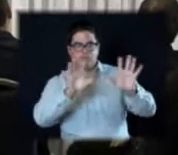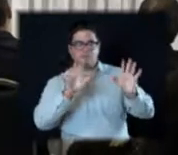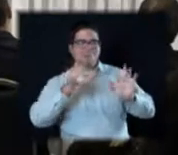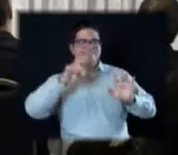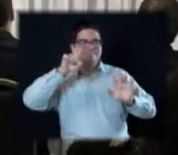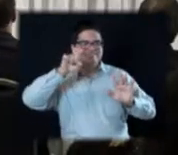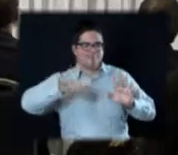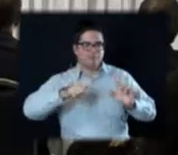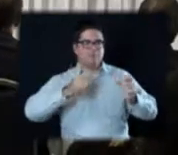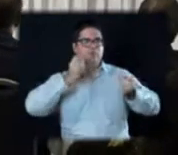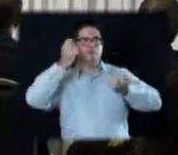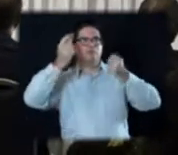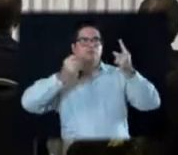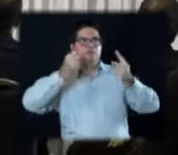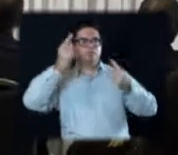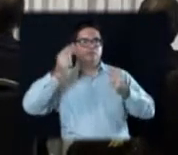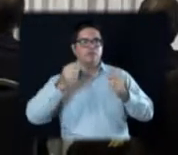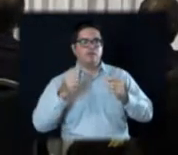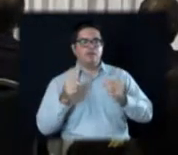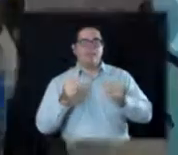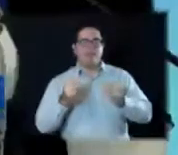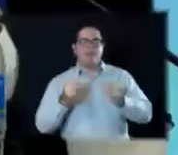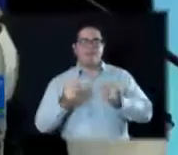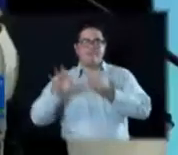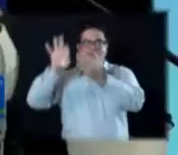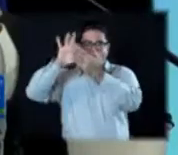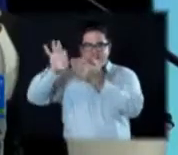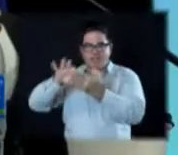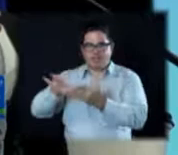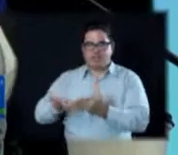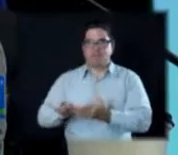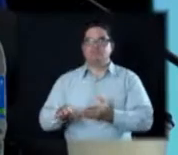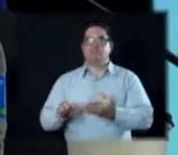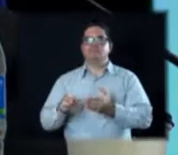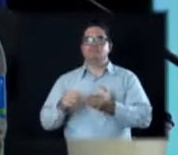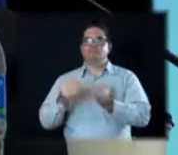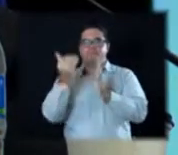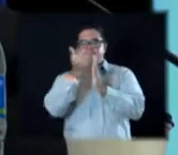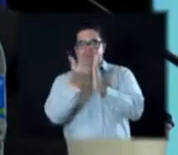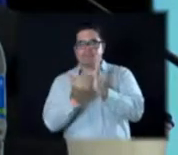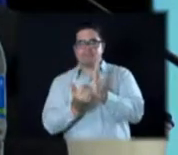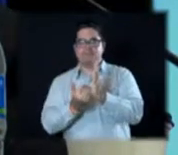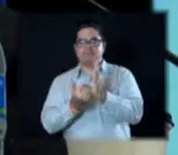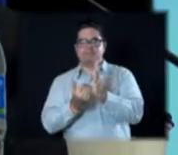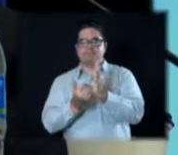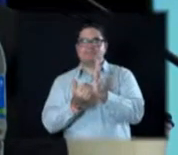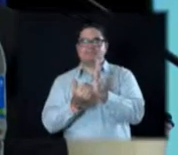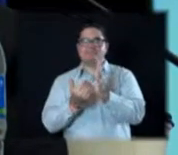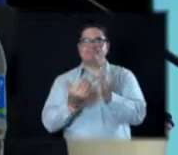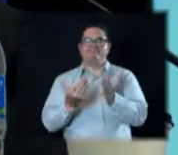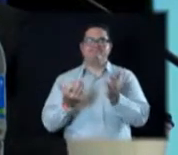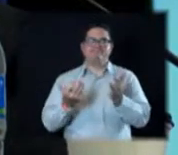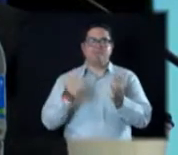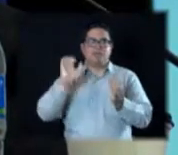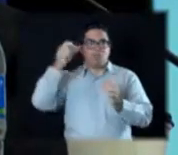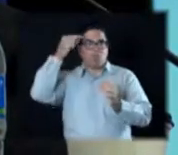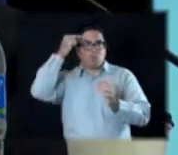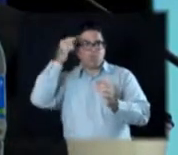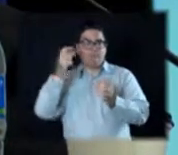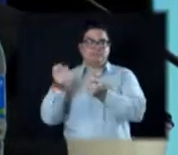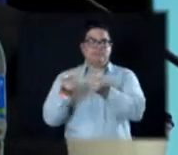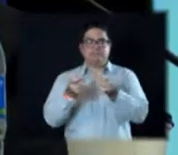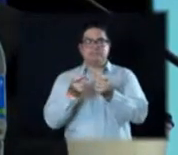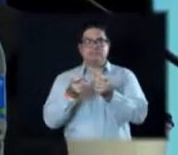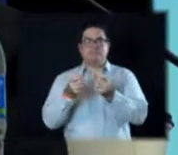detallada, tenemos que entender la manera que la contabilidad y los presupuestos se llevan a cabo cambió este